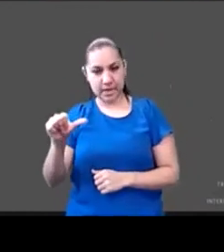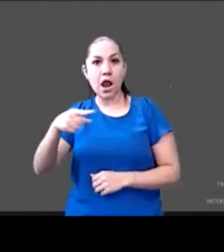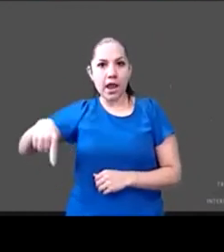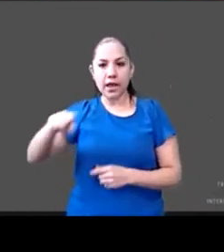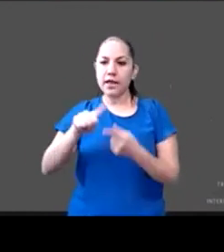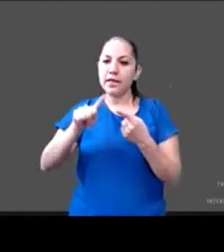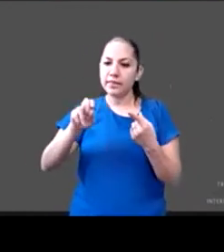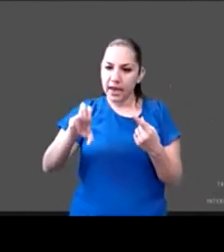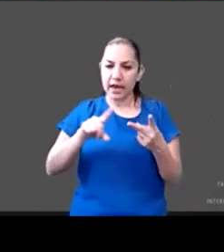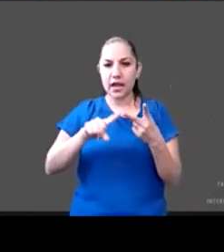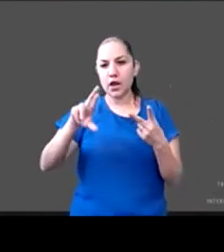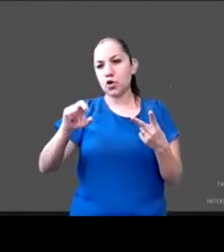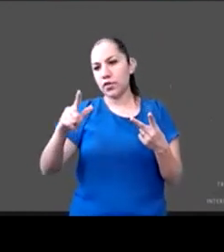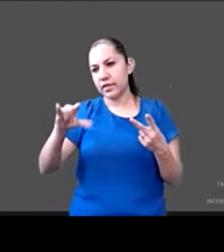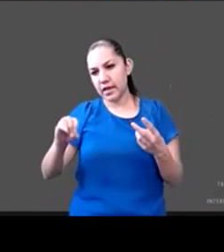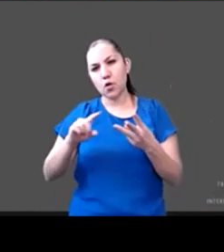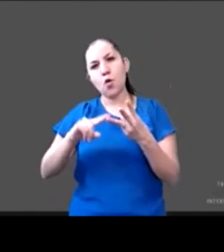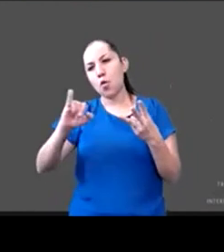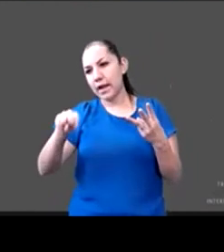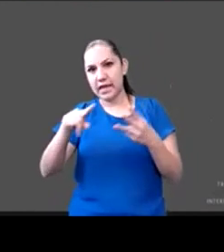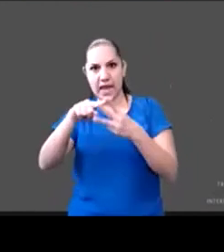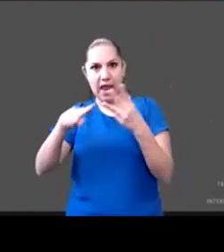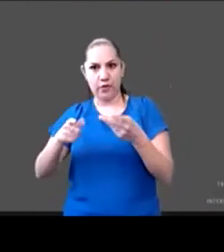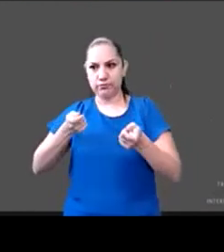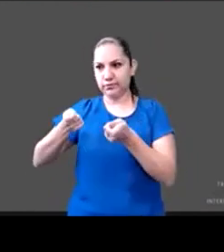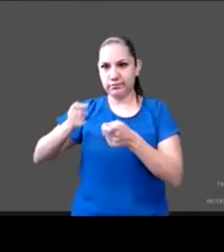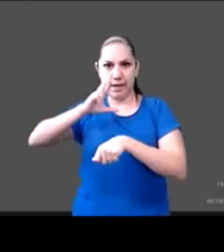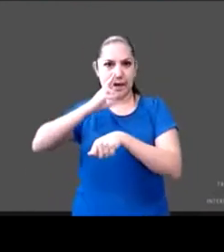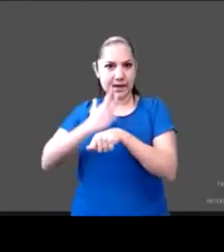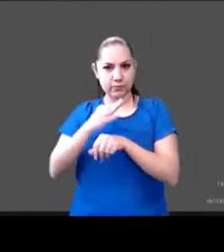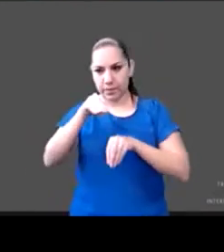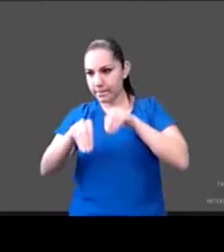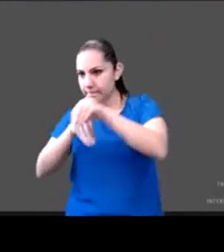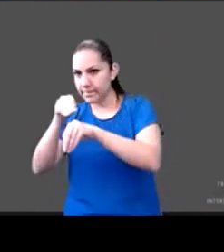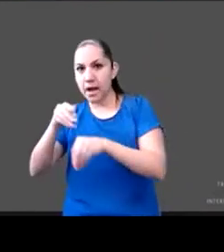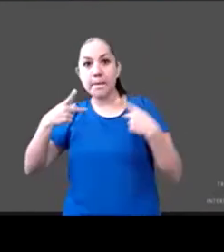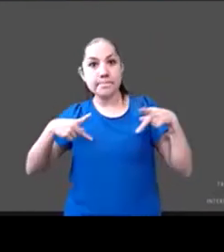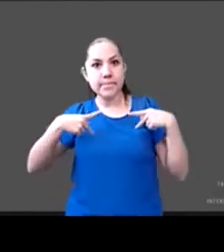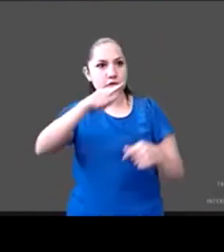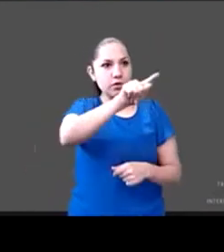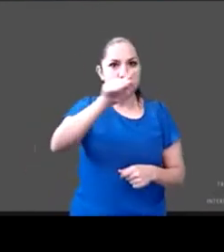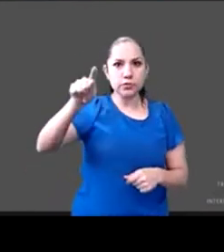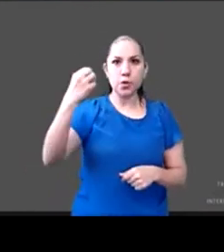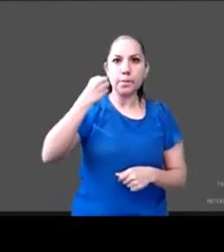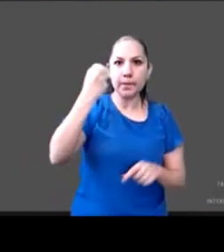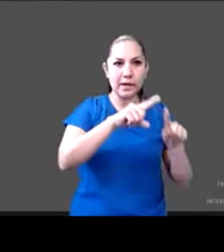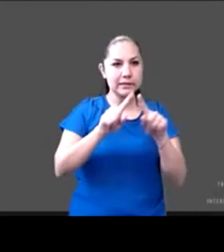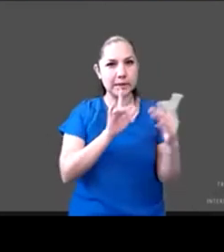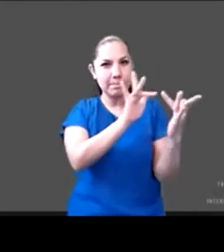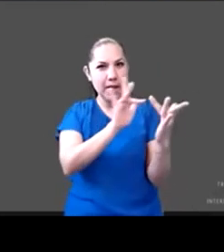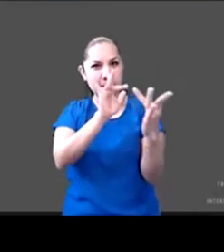conducido logísticamente este trabajo y han estado en relación con la totalidad de quienes han participado,